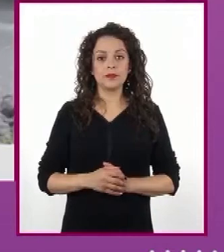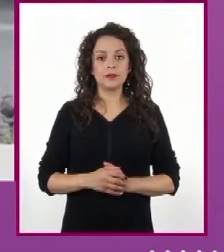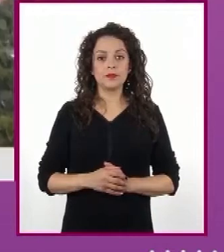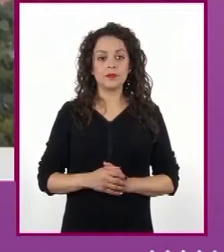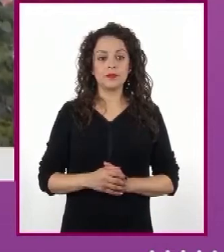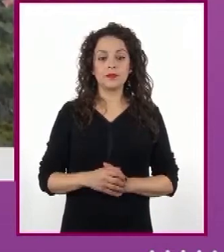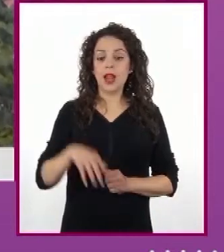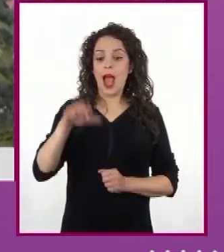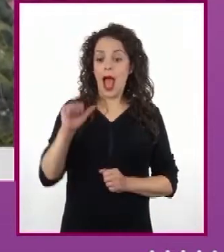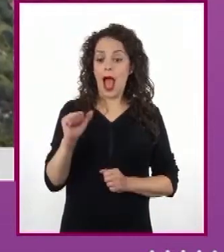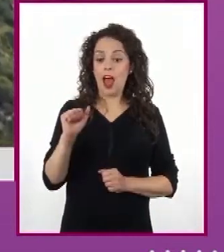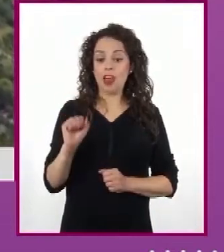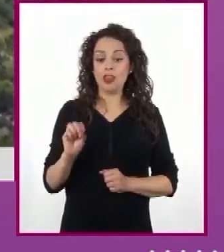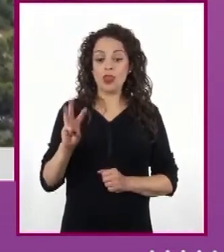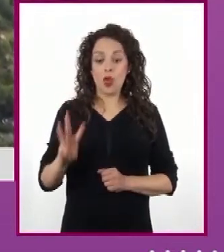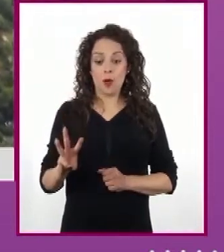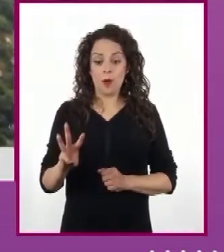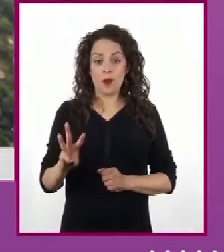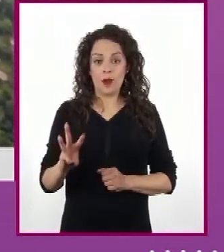y AW.